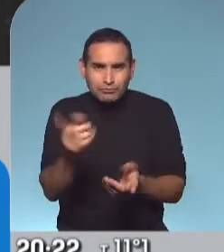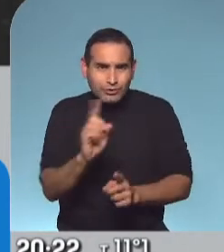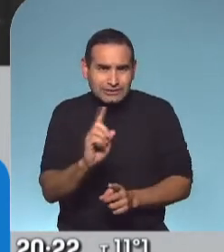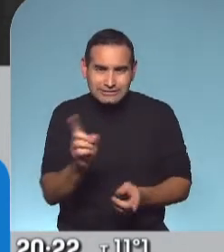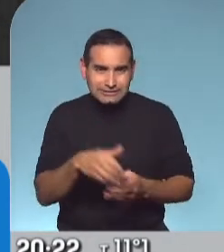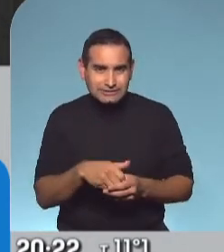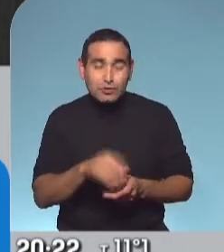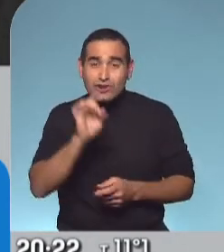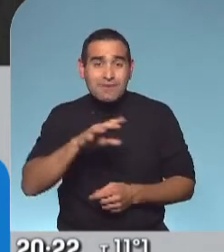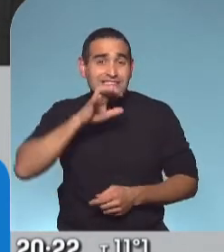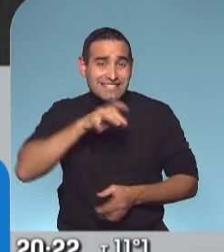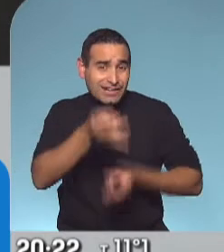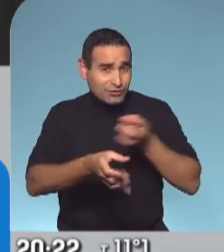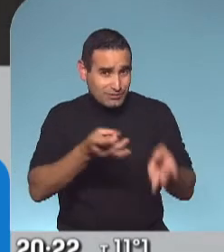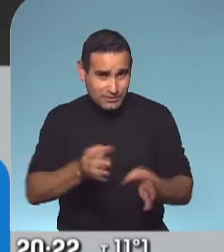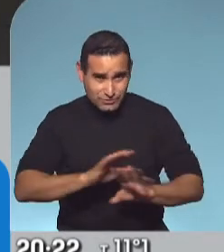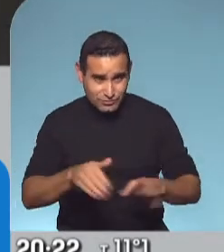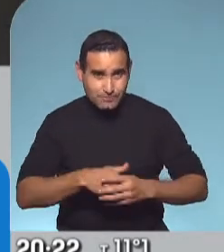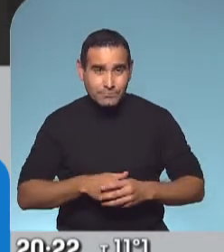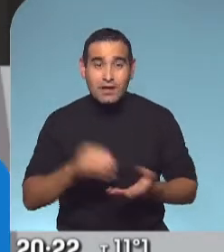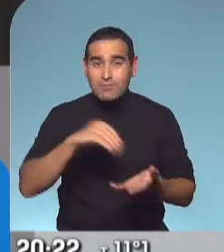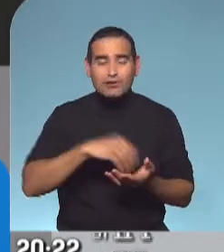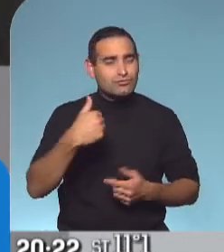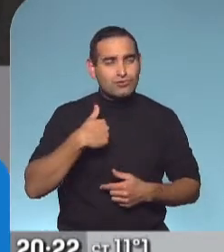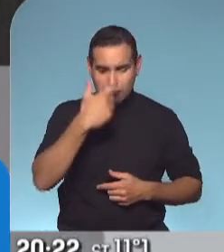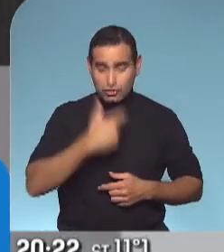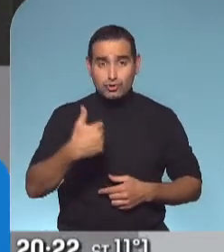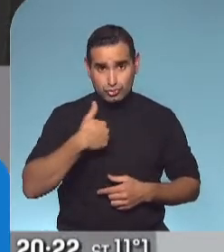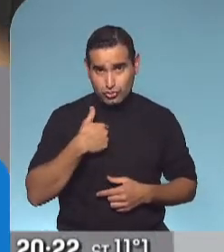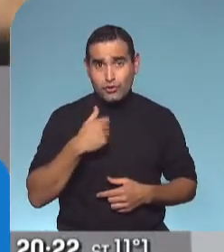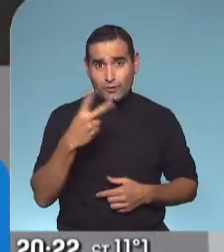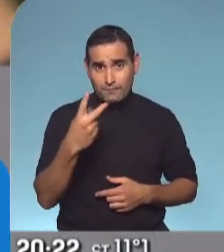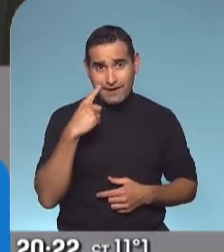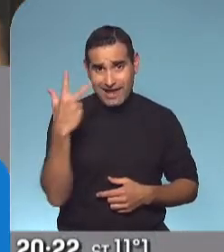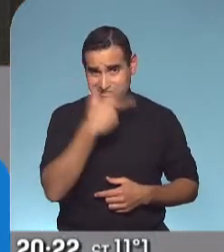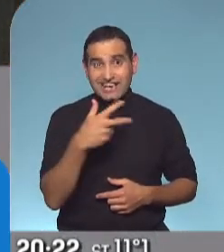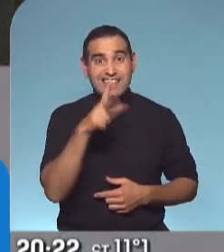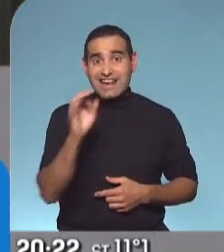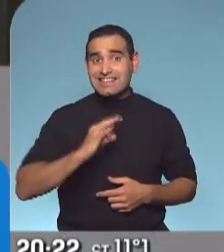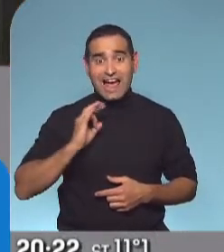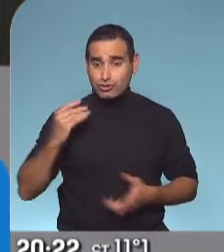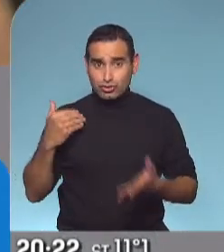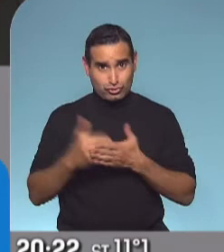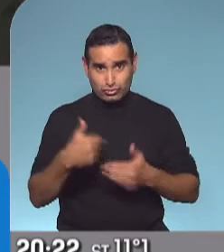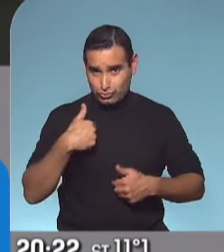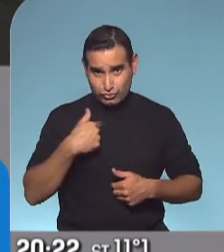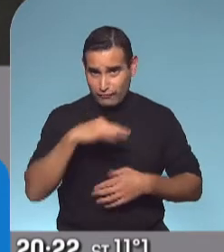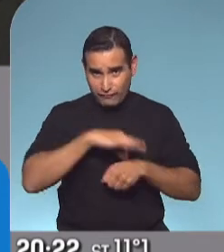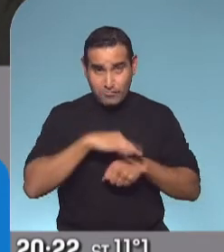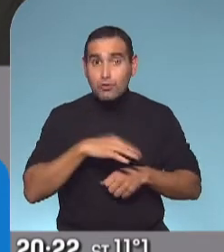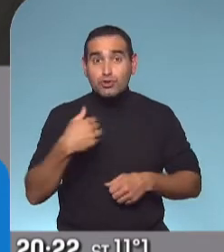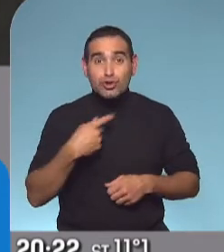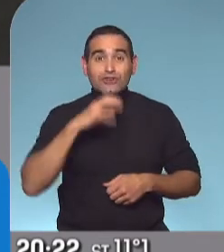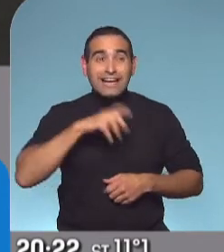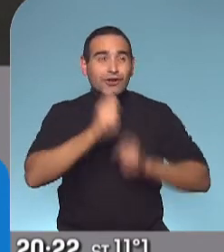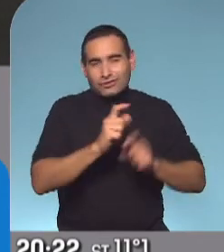claro. Además, a ver, sí. Yo soy una persona que tiene VIH hace 30 años. No voy a donar sangre, ¿entendés?